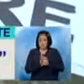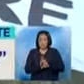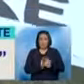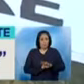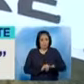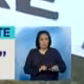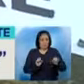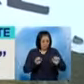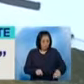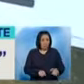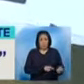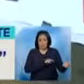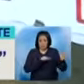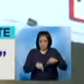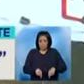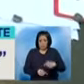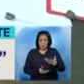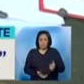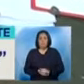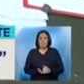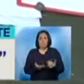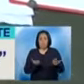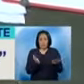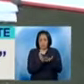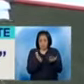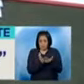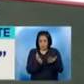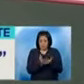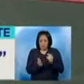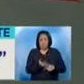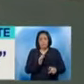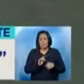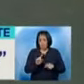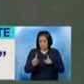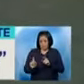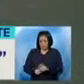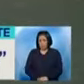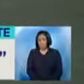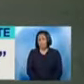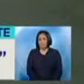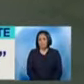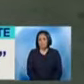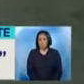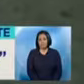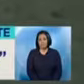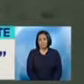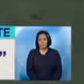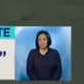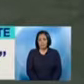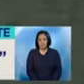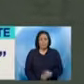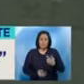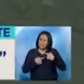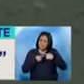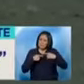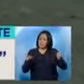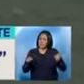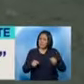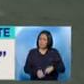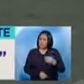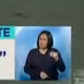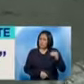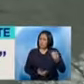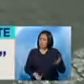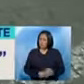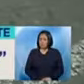Sí, señora. He venido porque la sumí del colegio también me dijo, para que le haga preguntas. Ajá. ¿Cuál sería su mensaje, en todo caso, para la